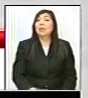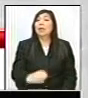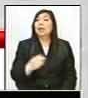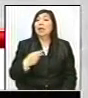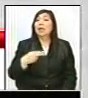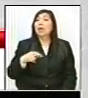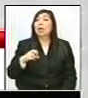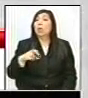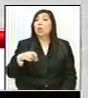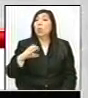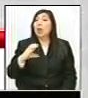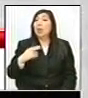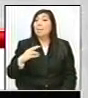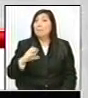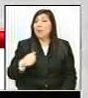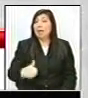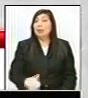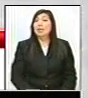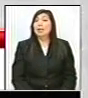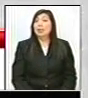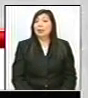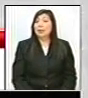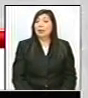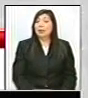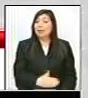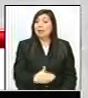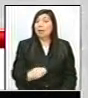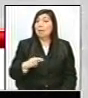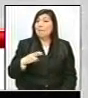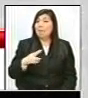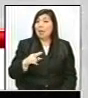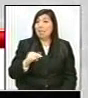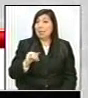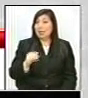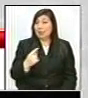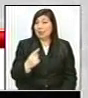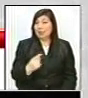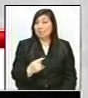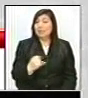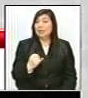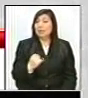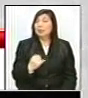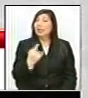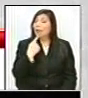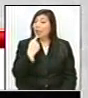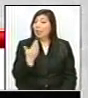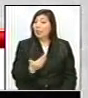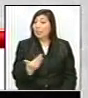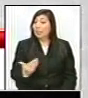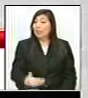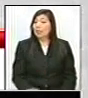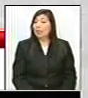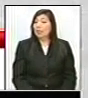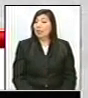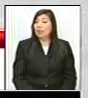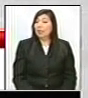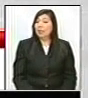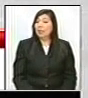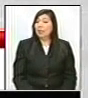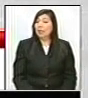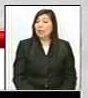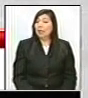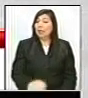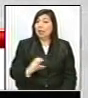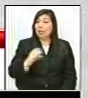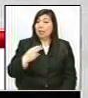Canahualpa y el caso del señor Armando Mamani Hinojosa, y finalmente el caso del señor Richard